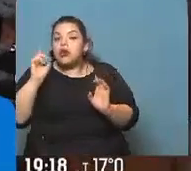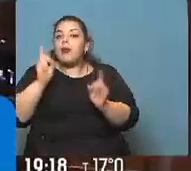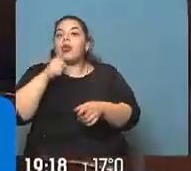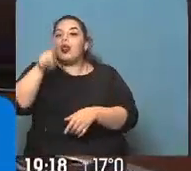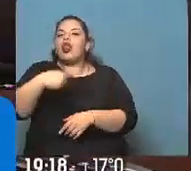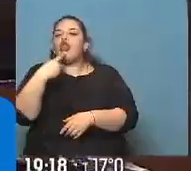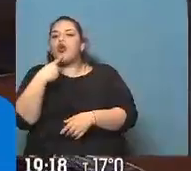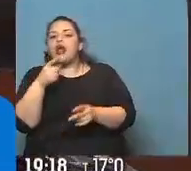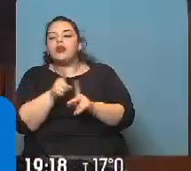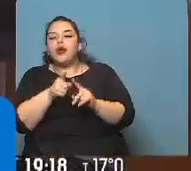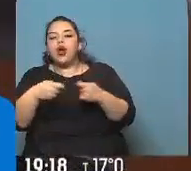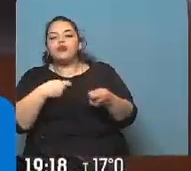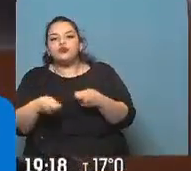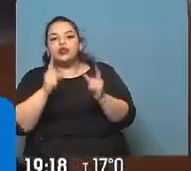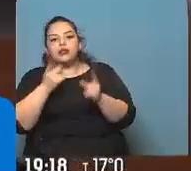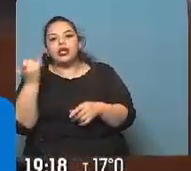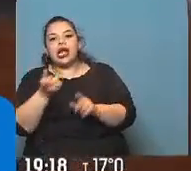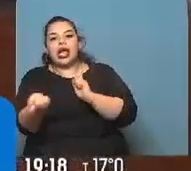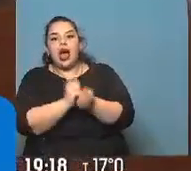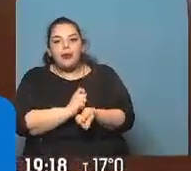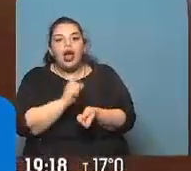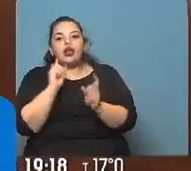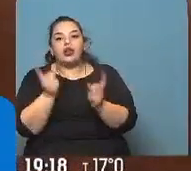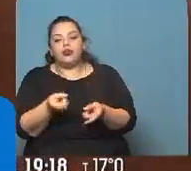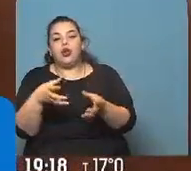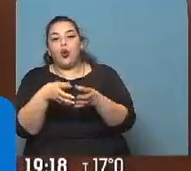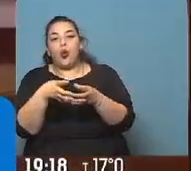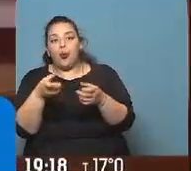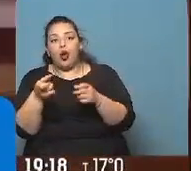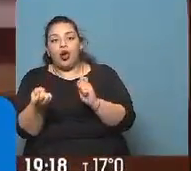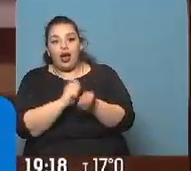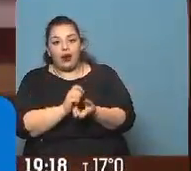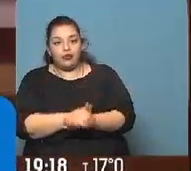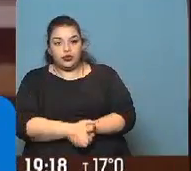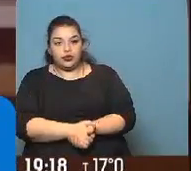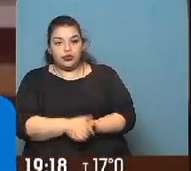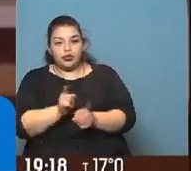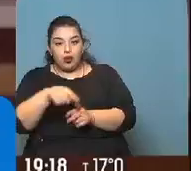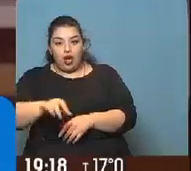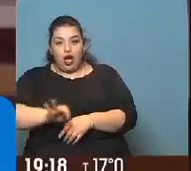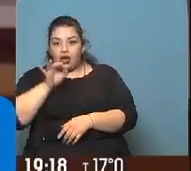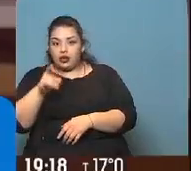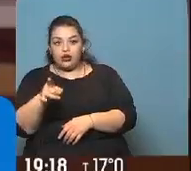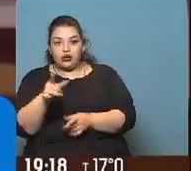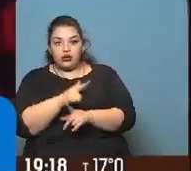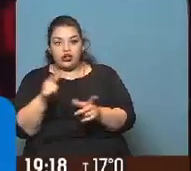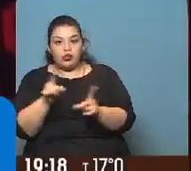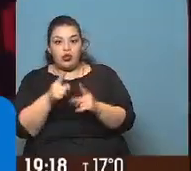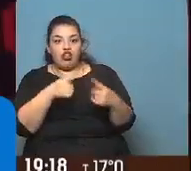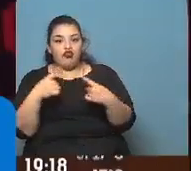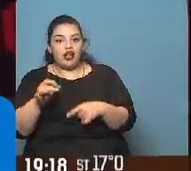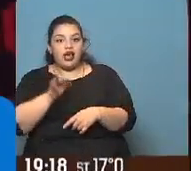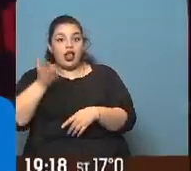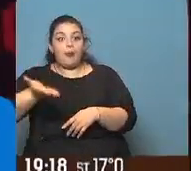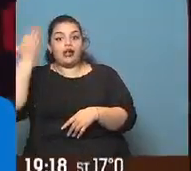y por eso seguimos teniendo presión cambiaria un mercado de cambios que está desestabilizado porque este año no tenemos a diferencia del año pasado